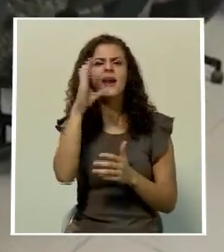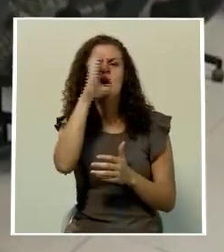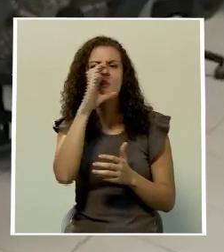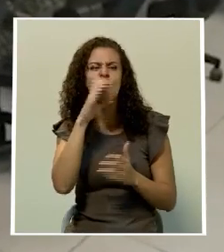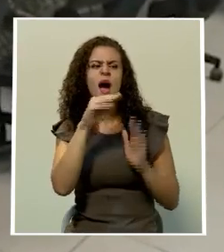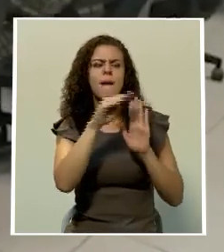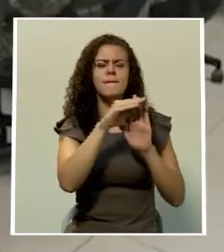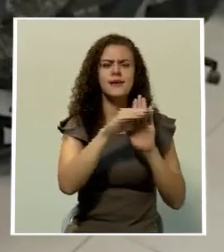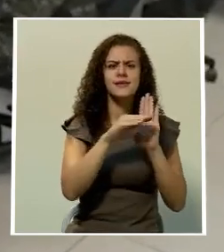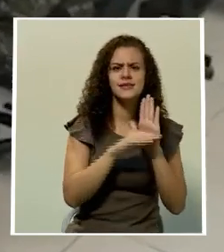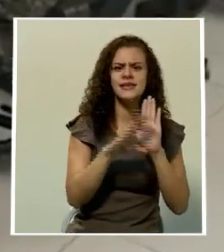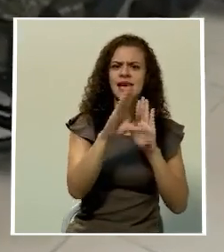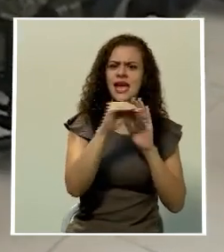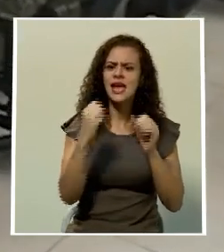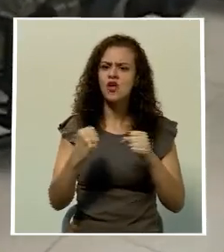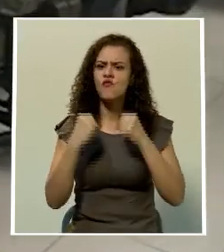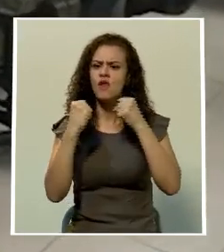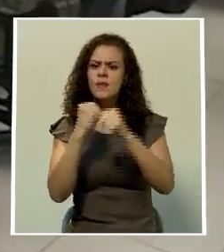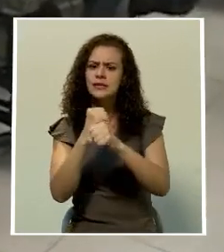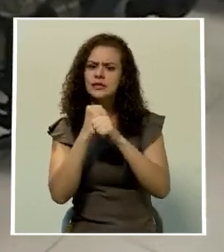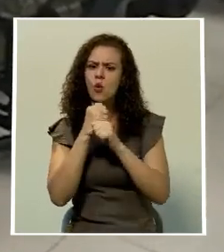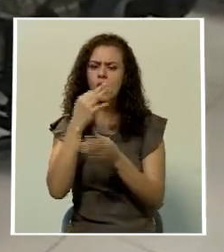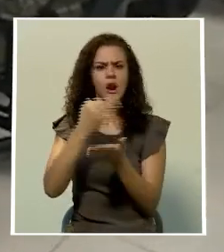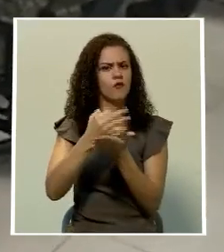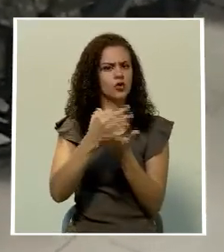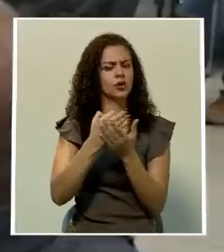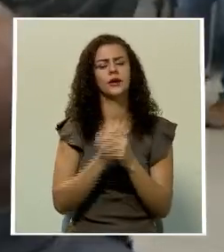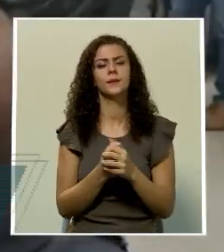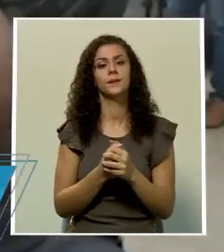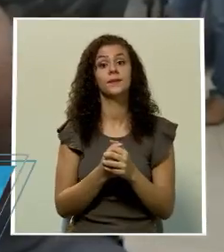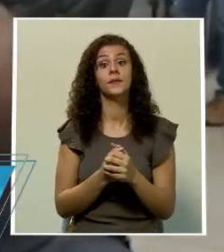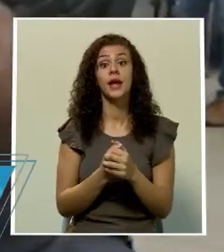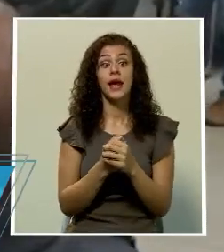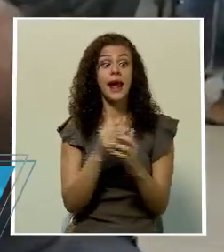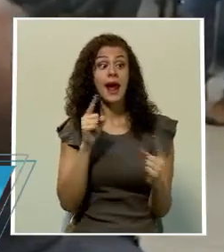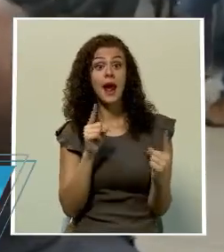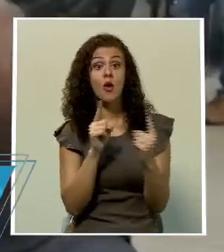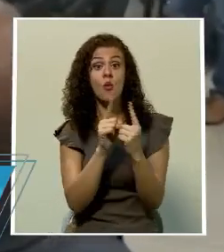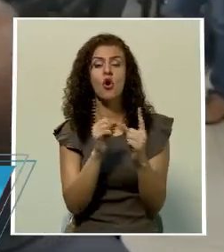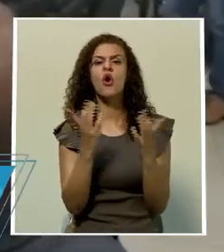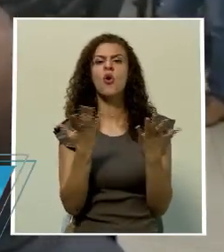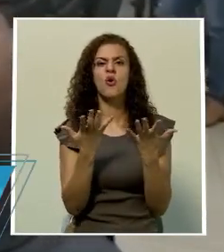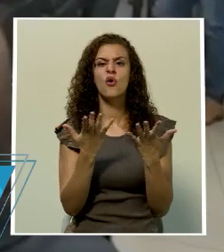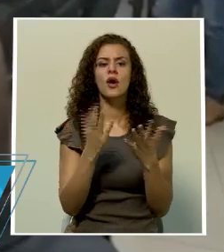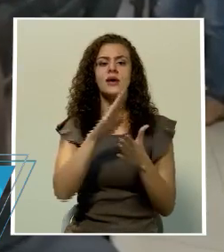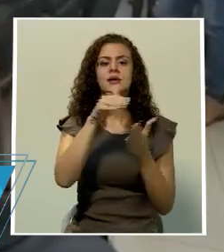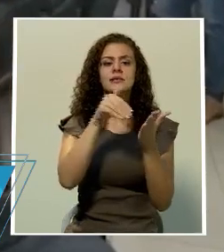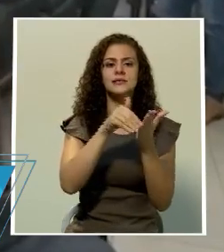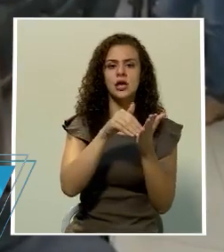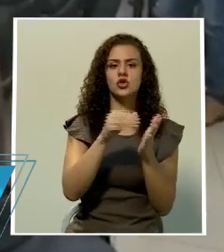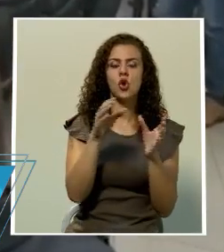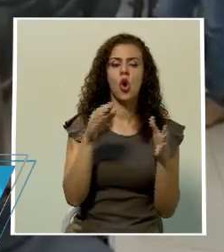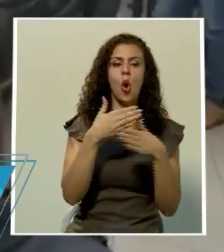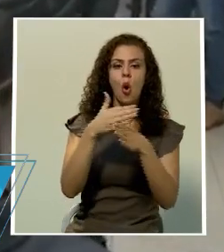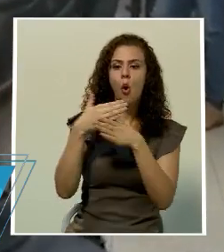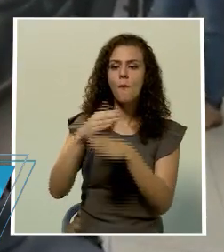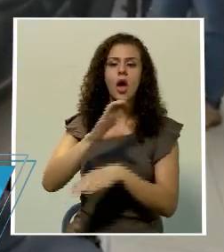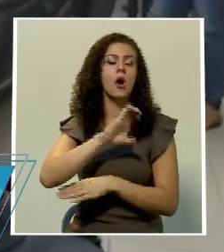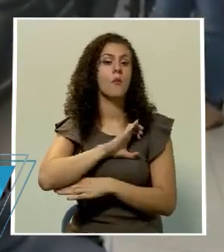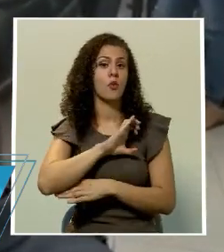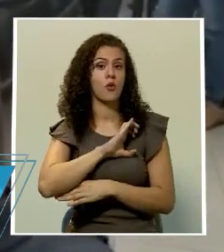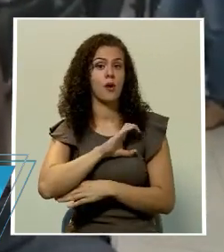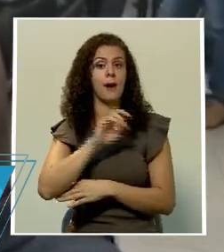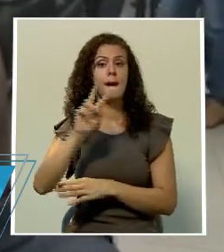buscar medidas y reforzar la seguridad fronteriza. El encuentro se llevó a cabo en el Centro de Cooperación